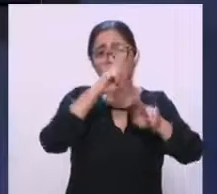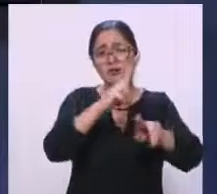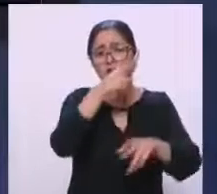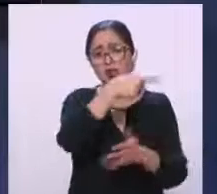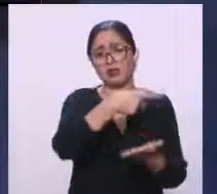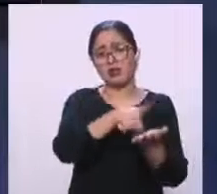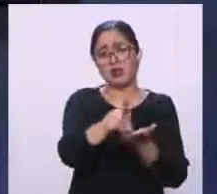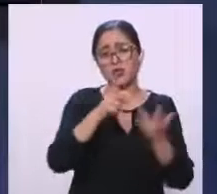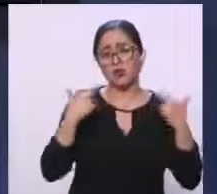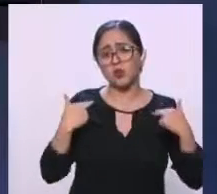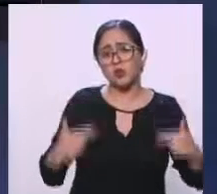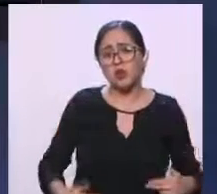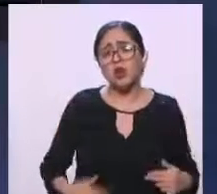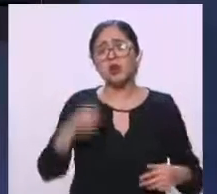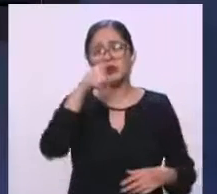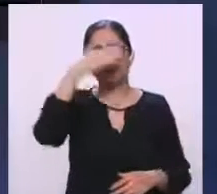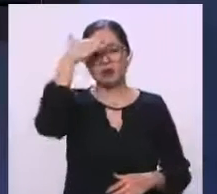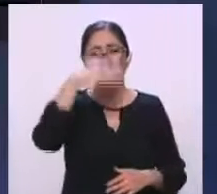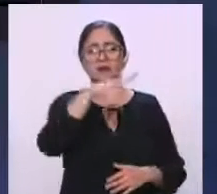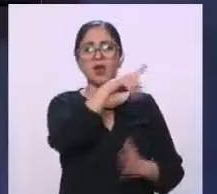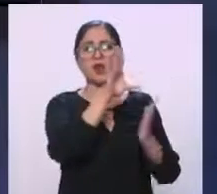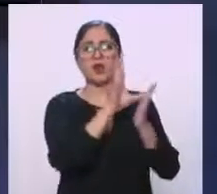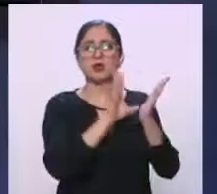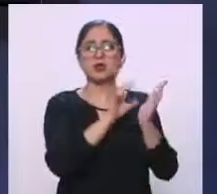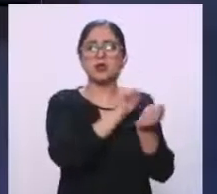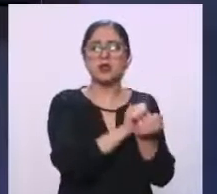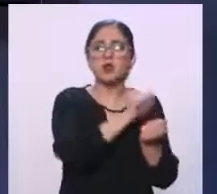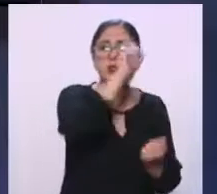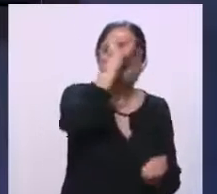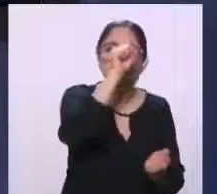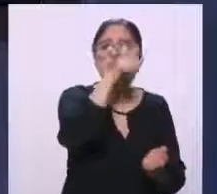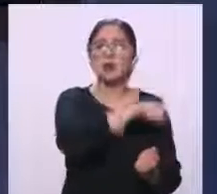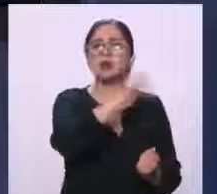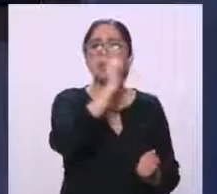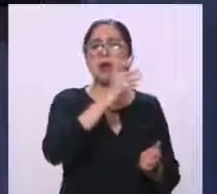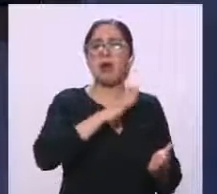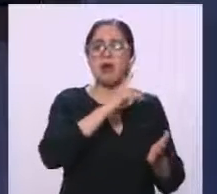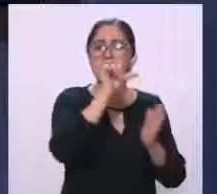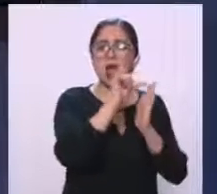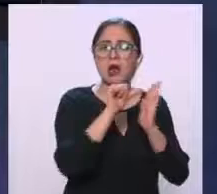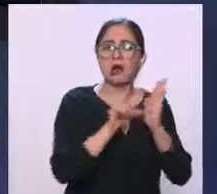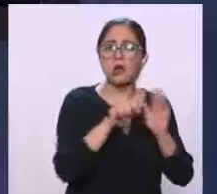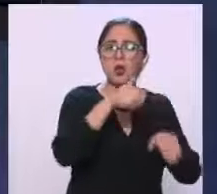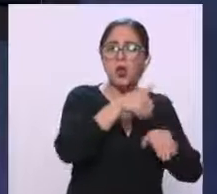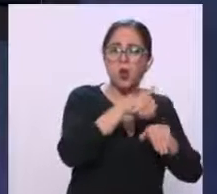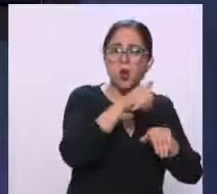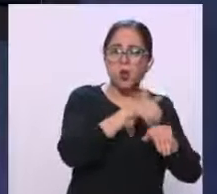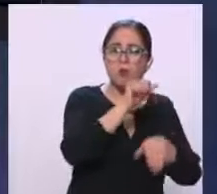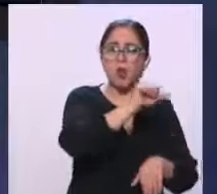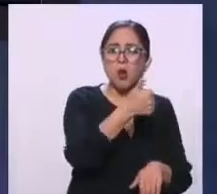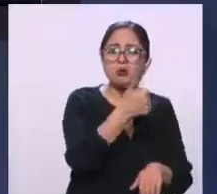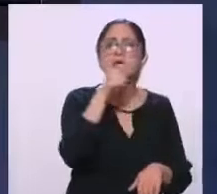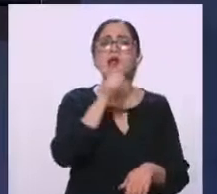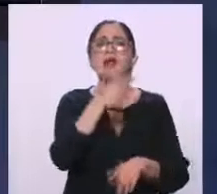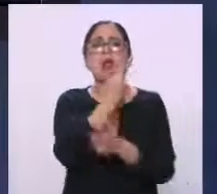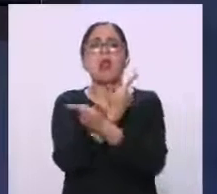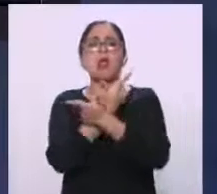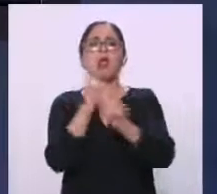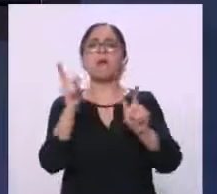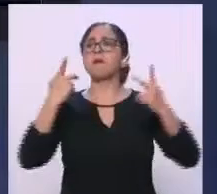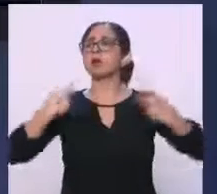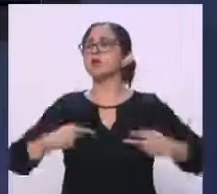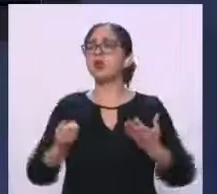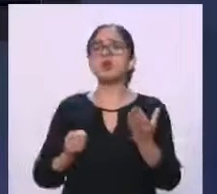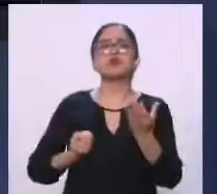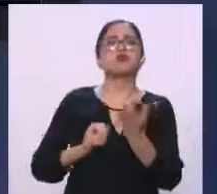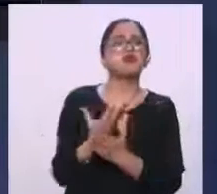reconocidos por la Constitución mexicana, esto en el artículo 11, es la libertad de tránsito. ¿En qué consiste? Es la facultad que tenemos todas las